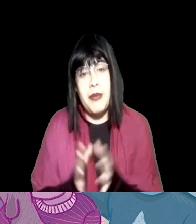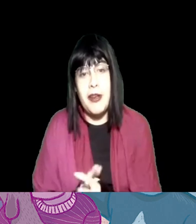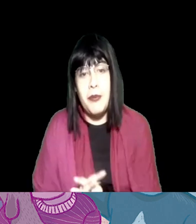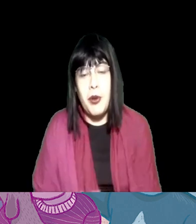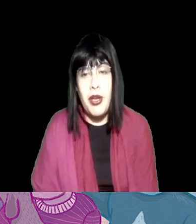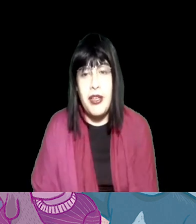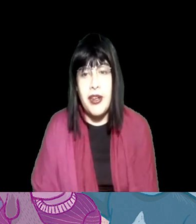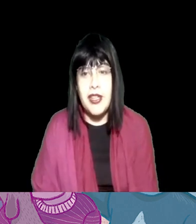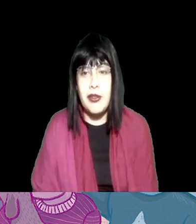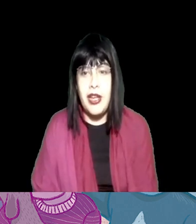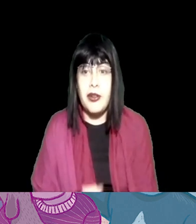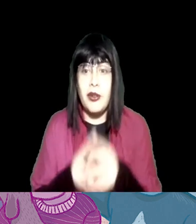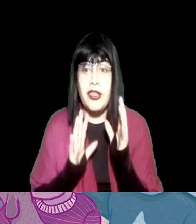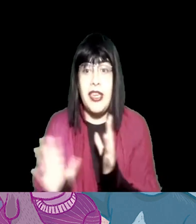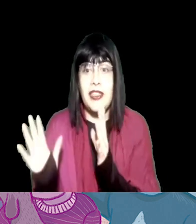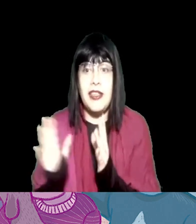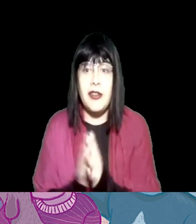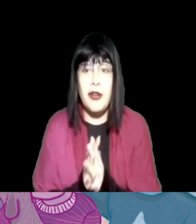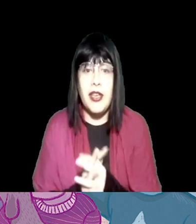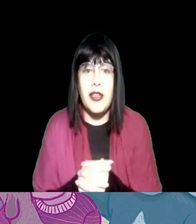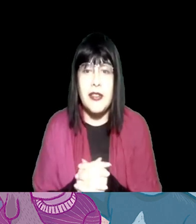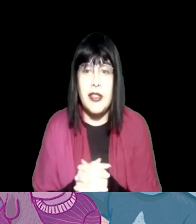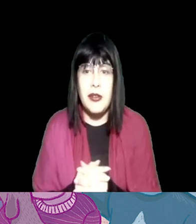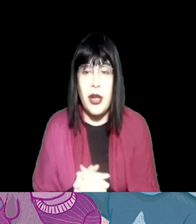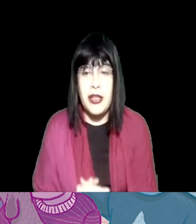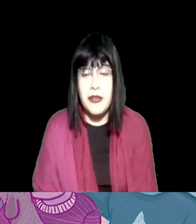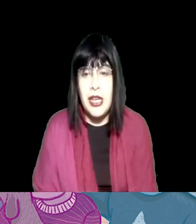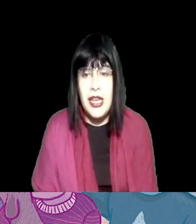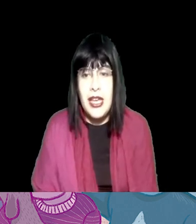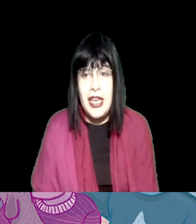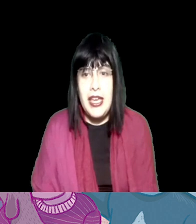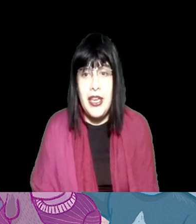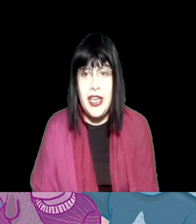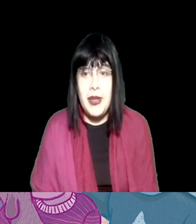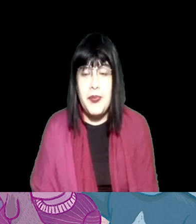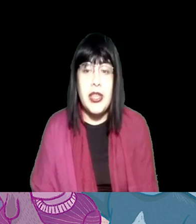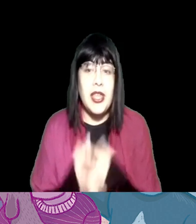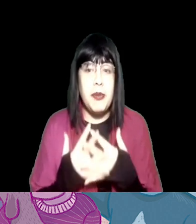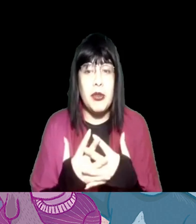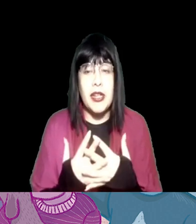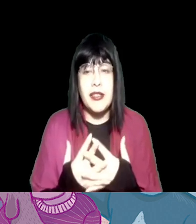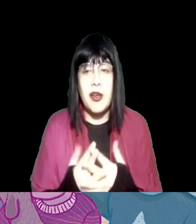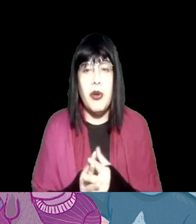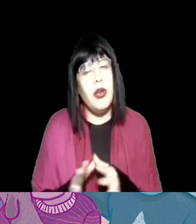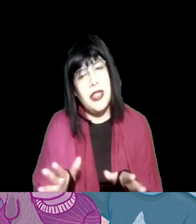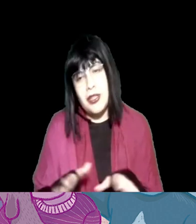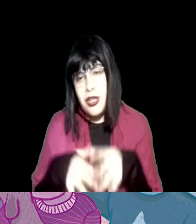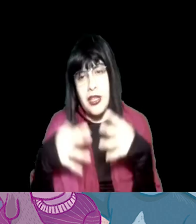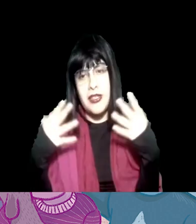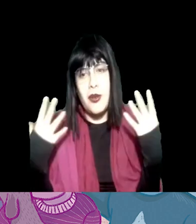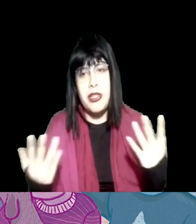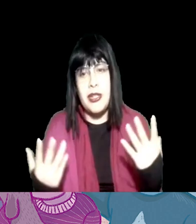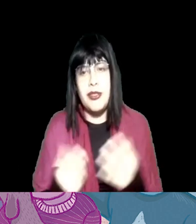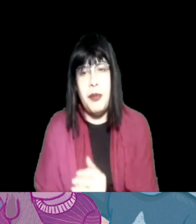este programa especial un poco es ir revisando la cronología de todo lo que han sido estos años. Y desde ahí preguntarte, así como